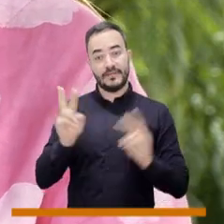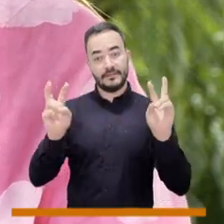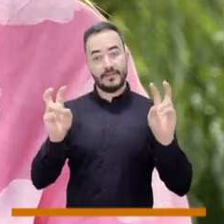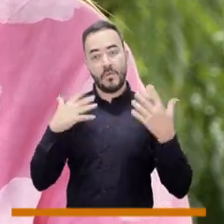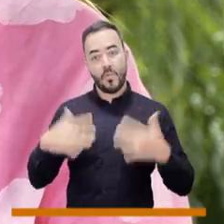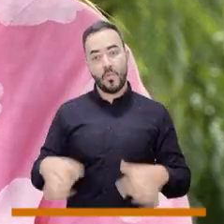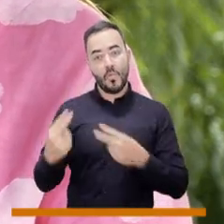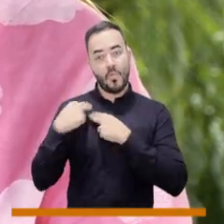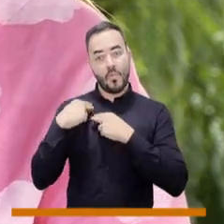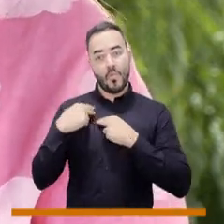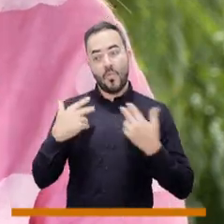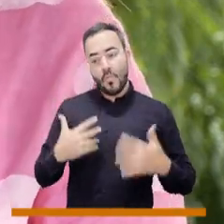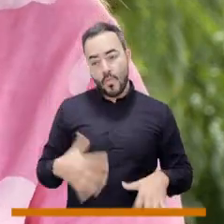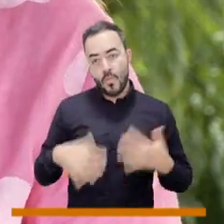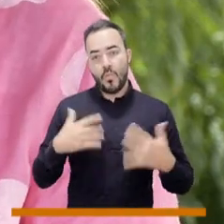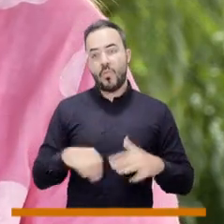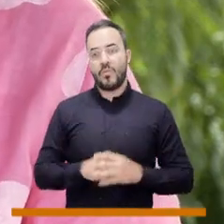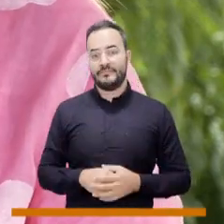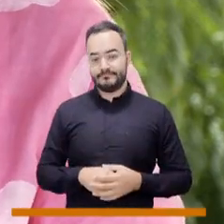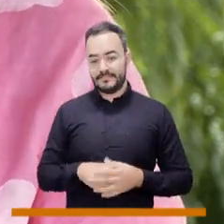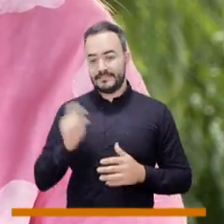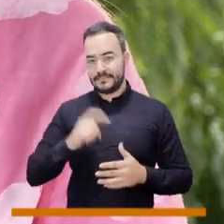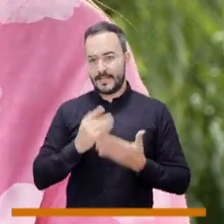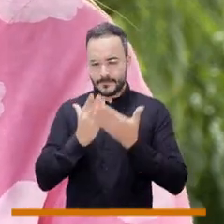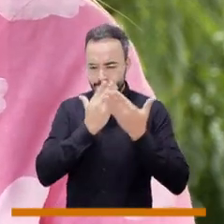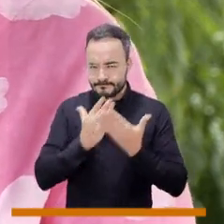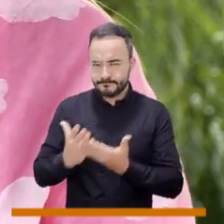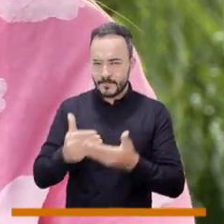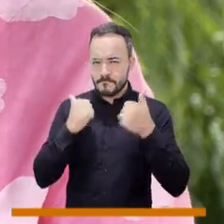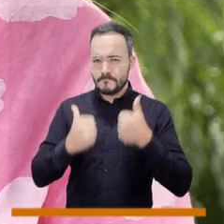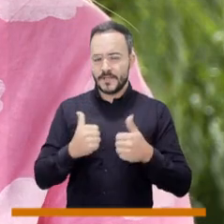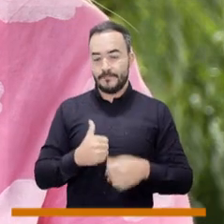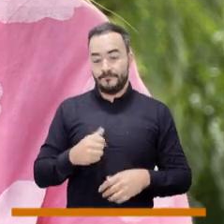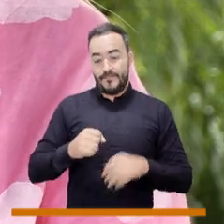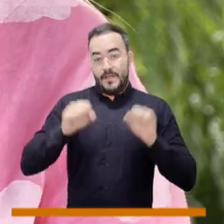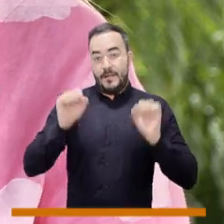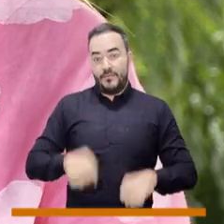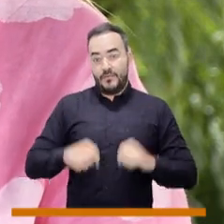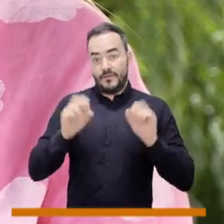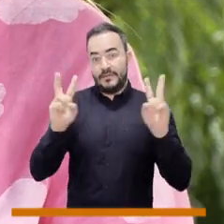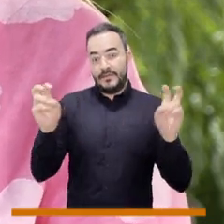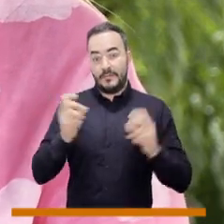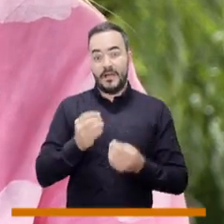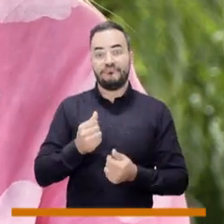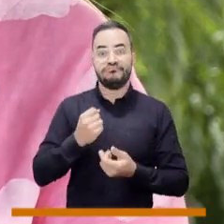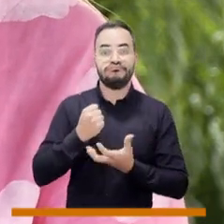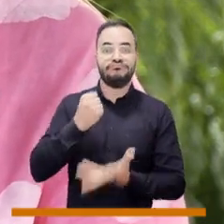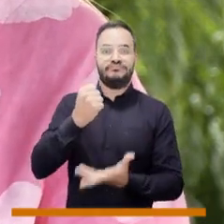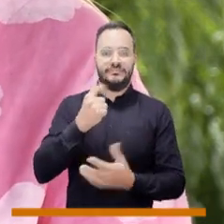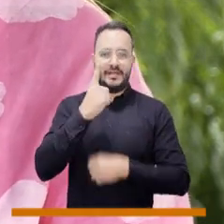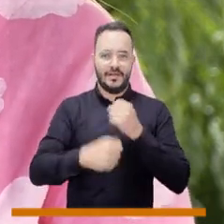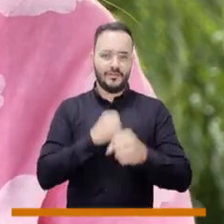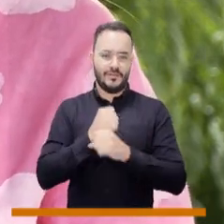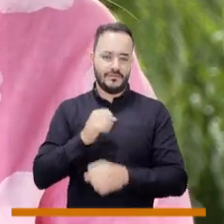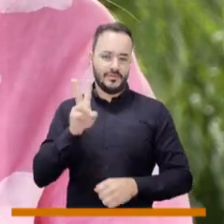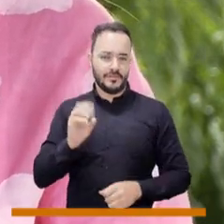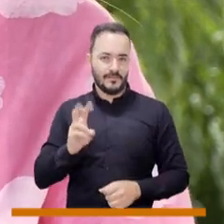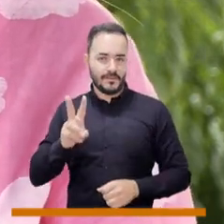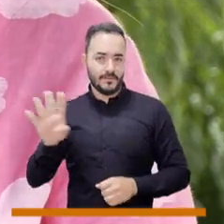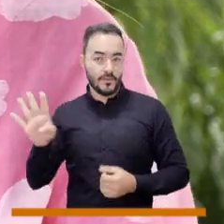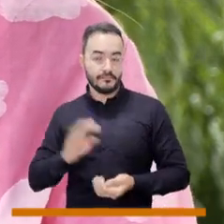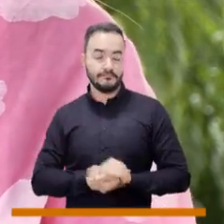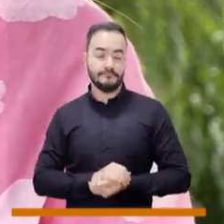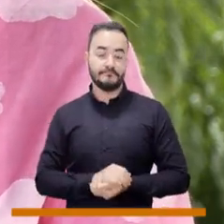mucha responsabilidad, de muchísimo estudio, porque se va a aprobar el presupuesto para el año entrante.